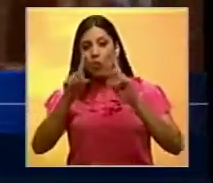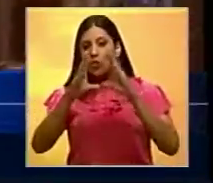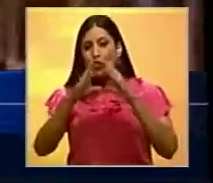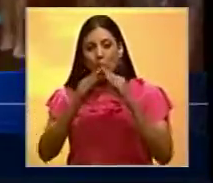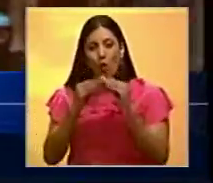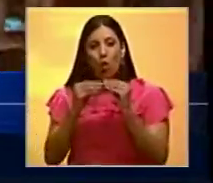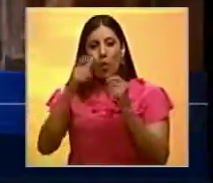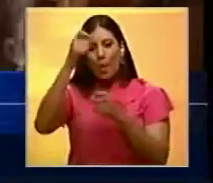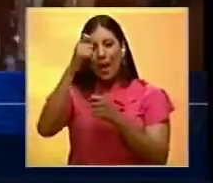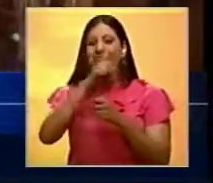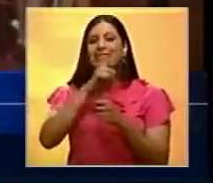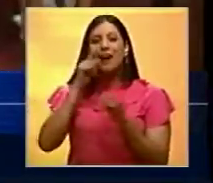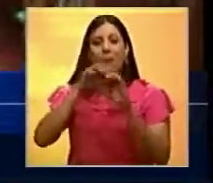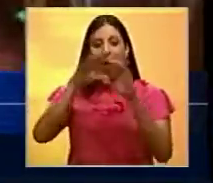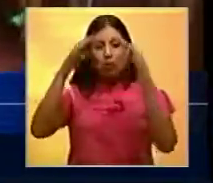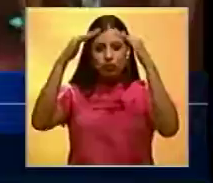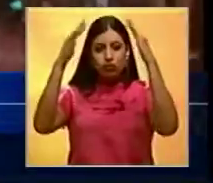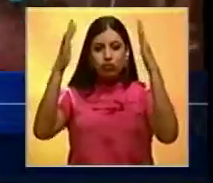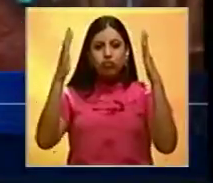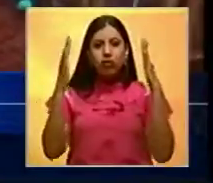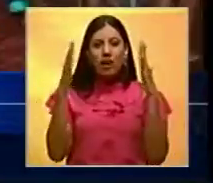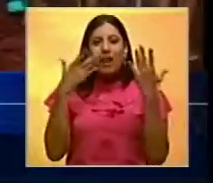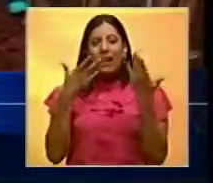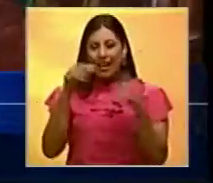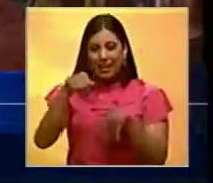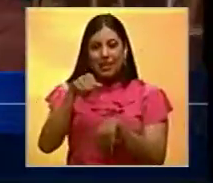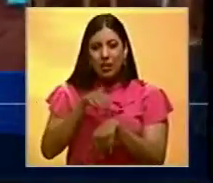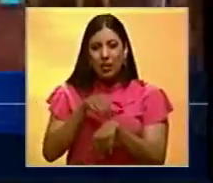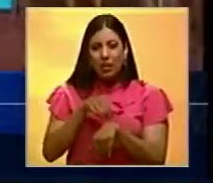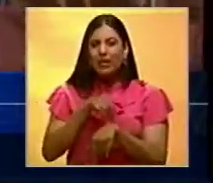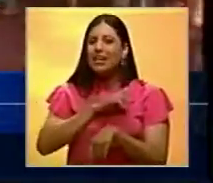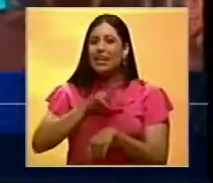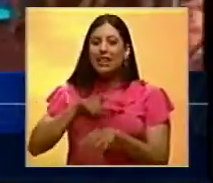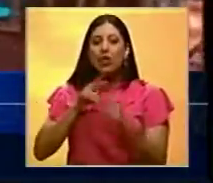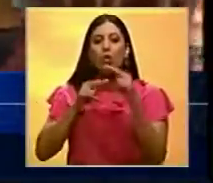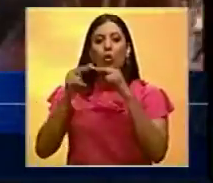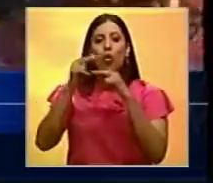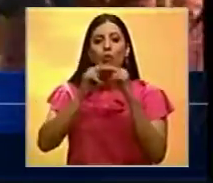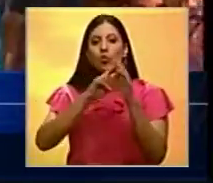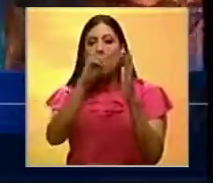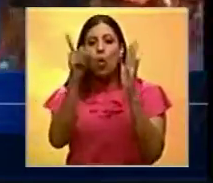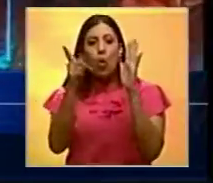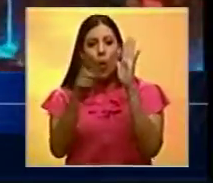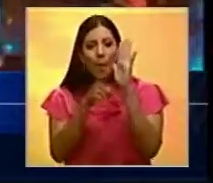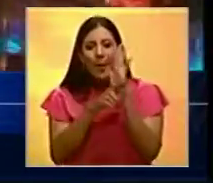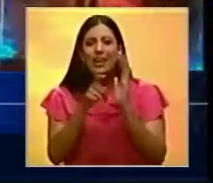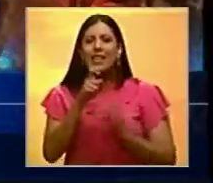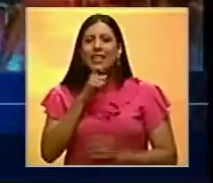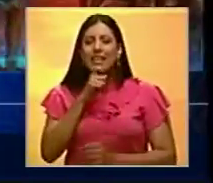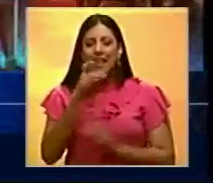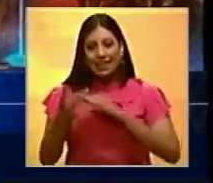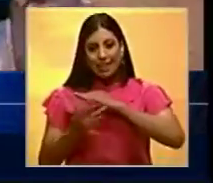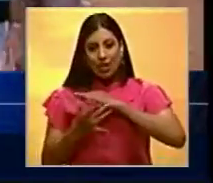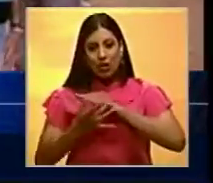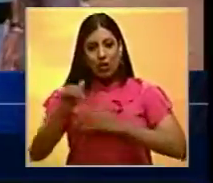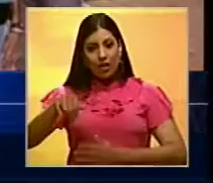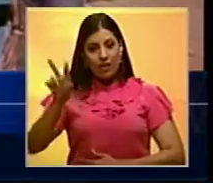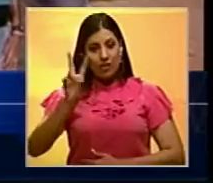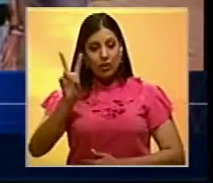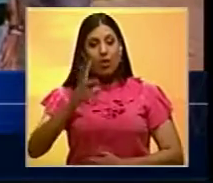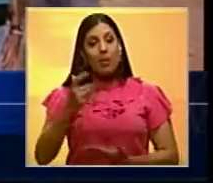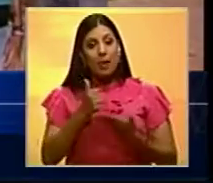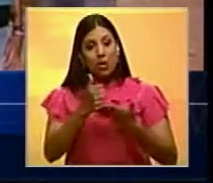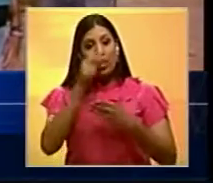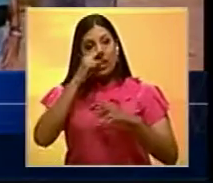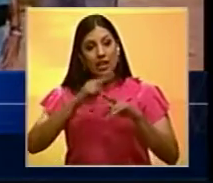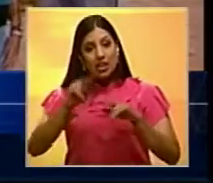el paraguas de agua que vamos a poner en funcionamiento en este momento fueron construidos completamente con tecnología venezolana para las